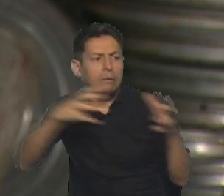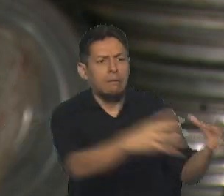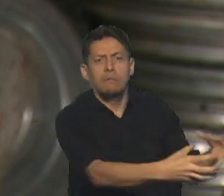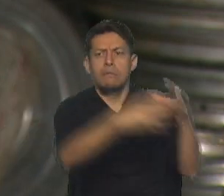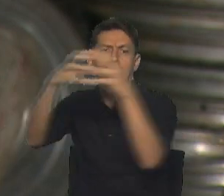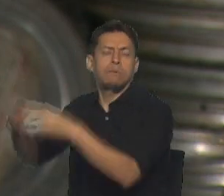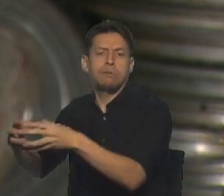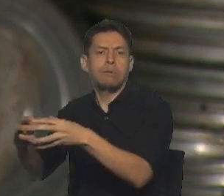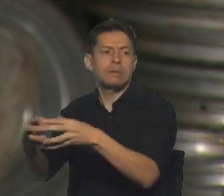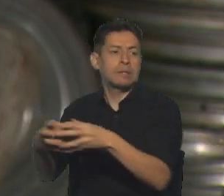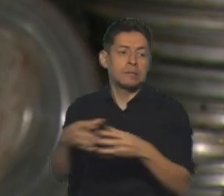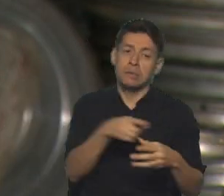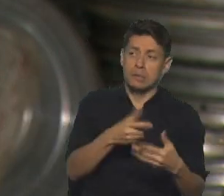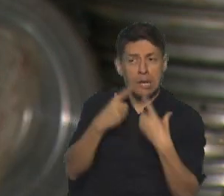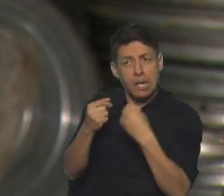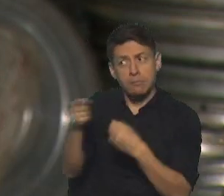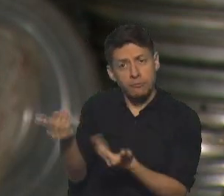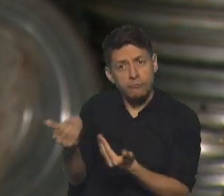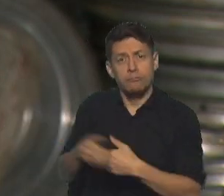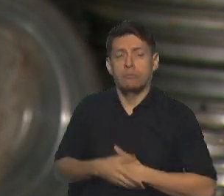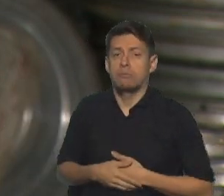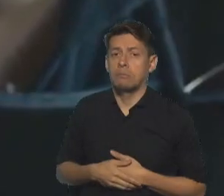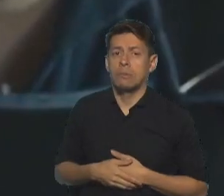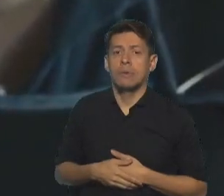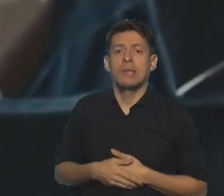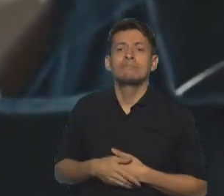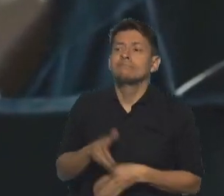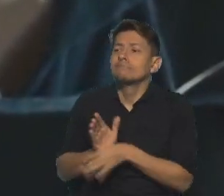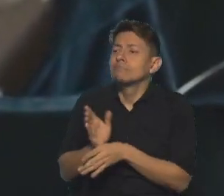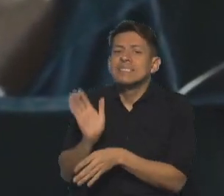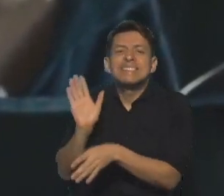perviva, le sacan el sentido a esas piezas.